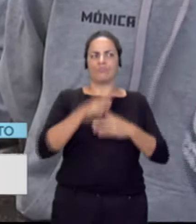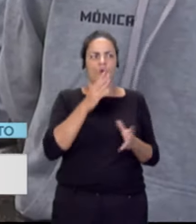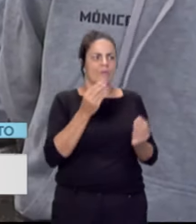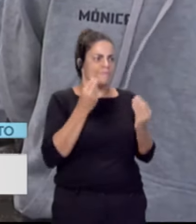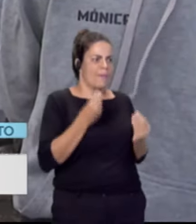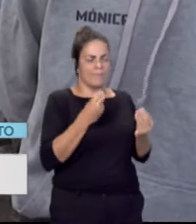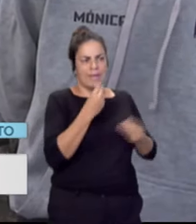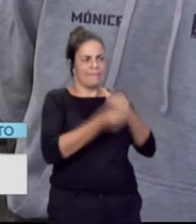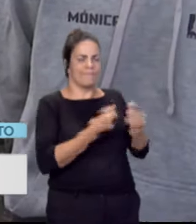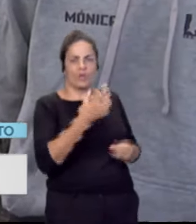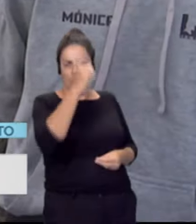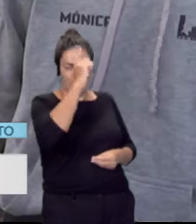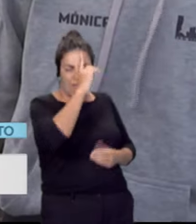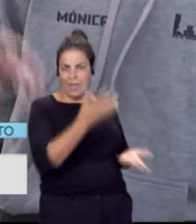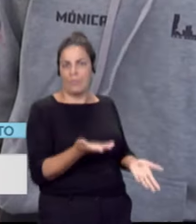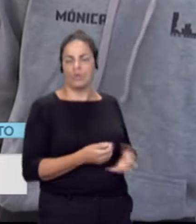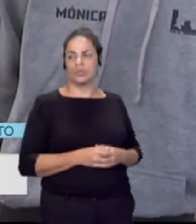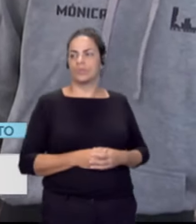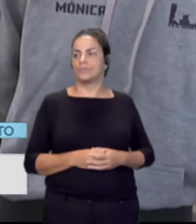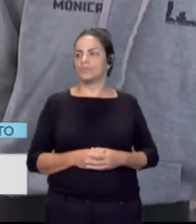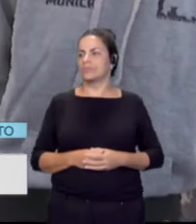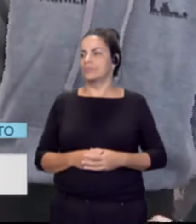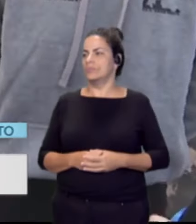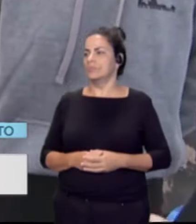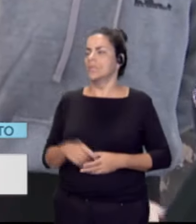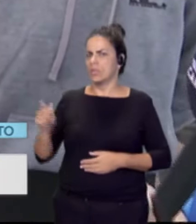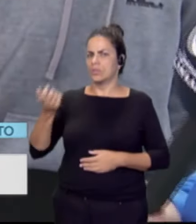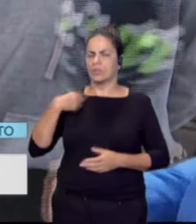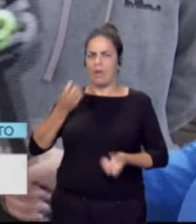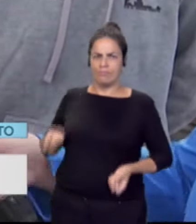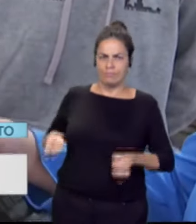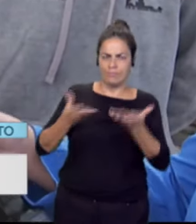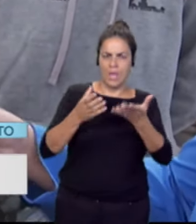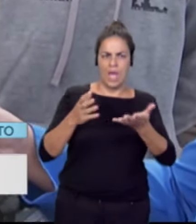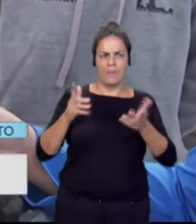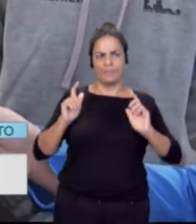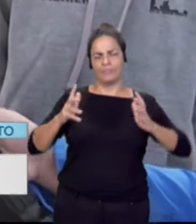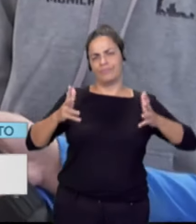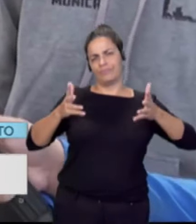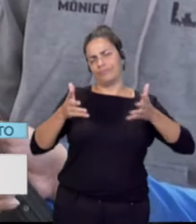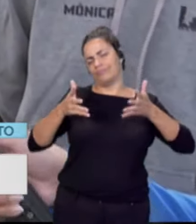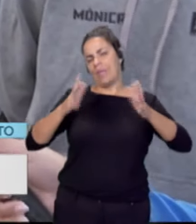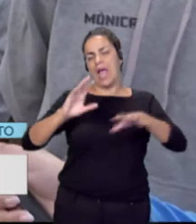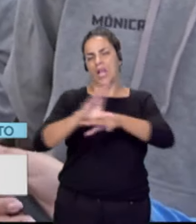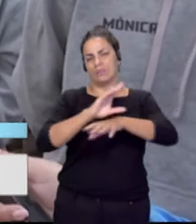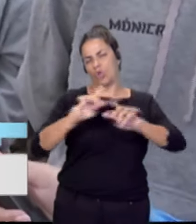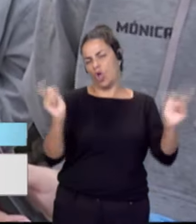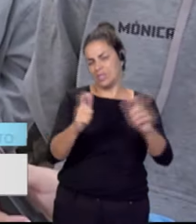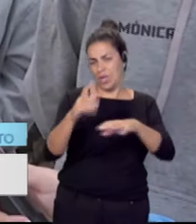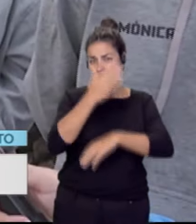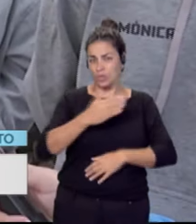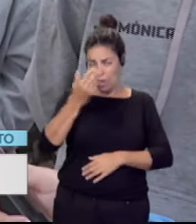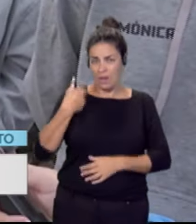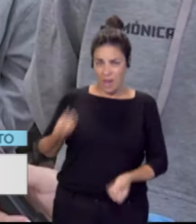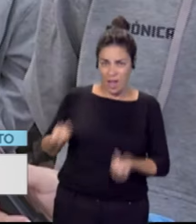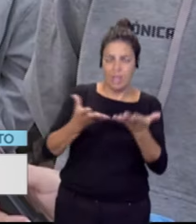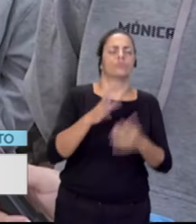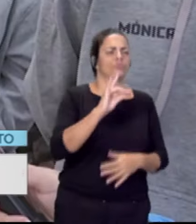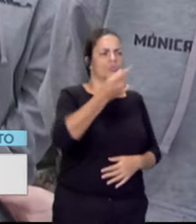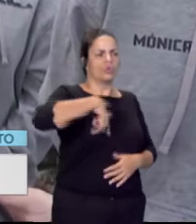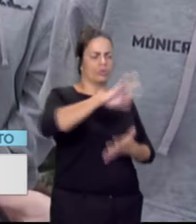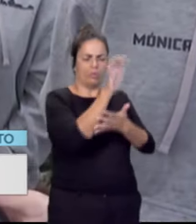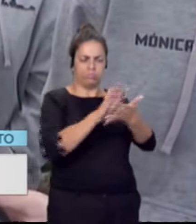¿Y esto se ha trasladado al consejo escolar? Sí, hemos hecho un escrito que se entregó a la dirección del centro y también nos